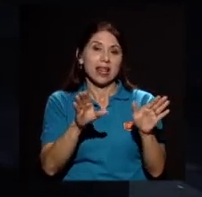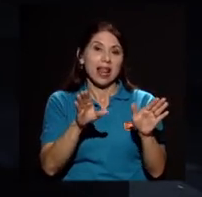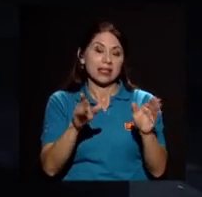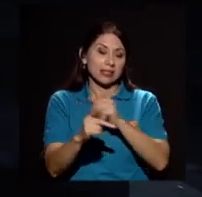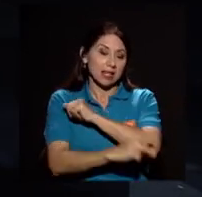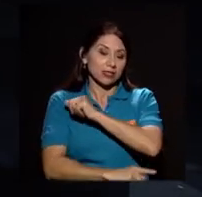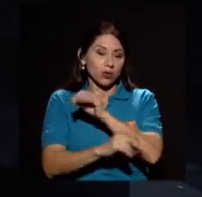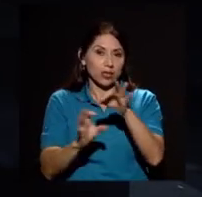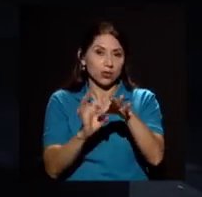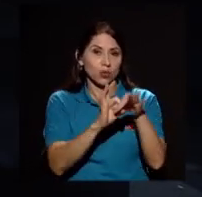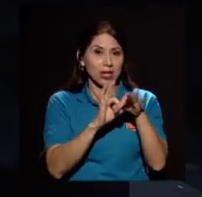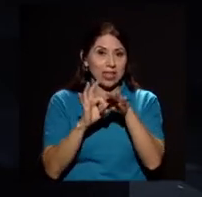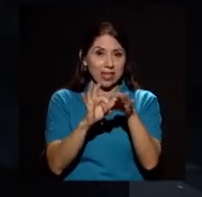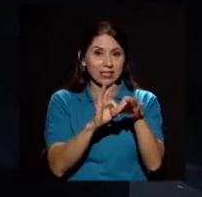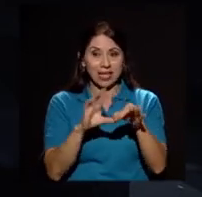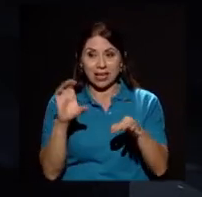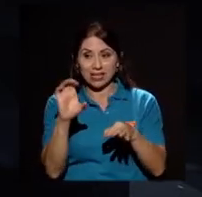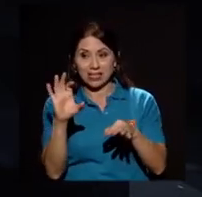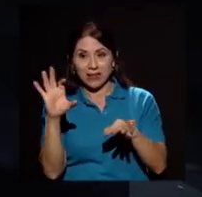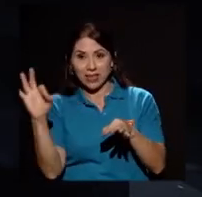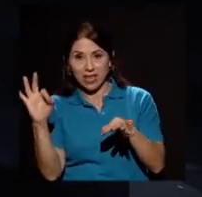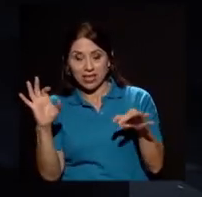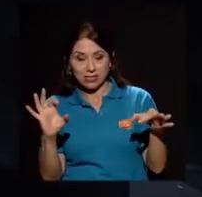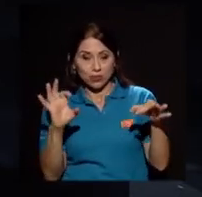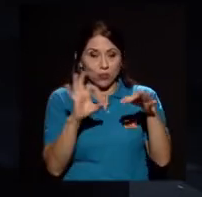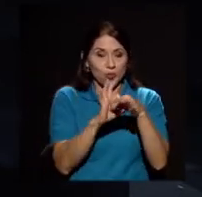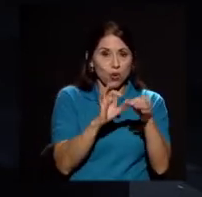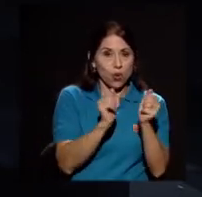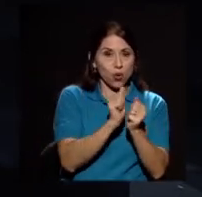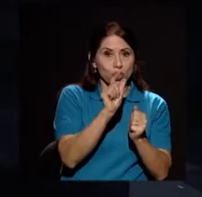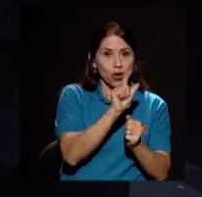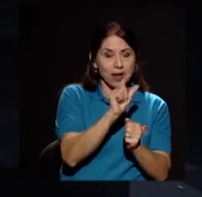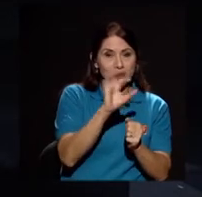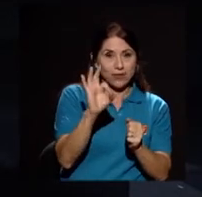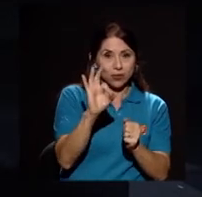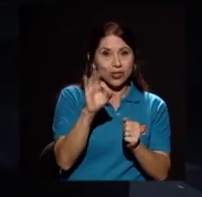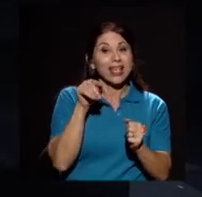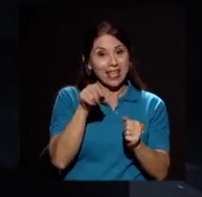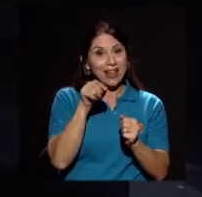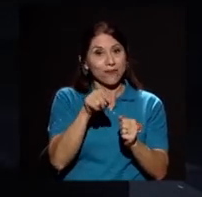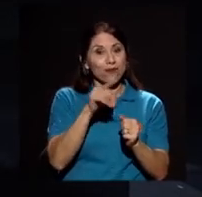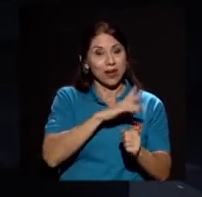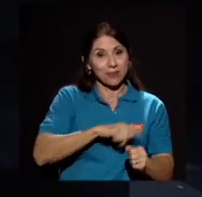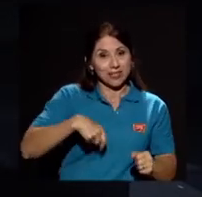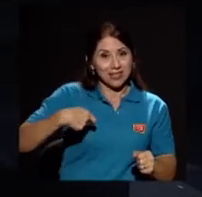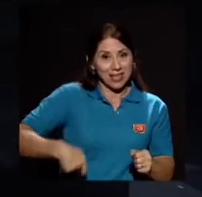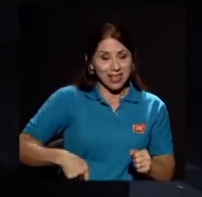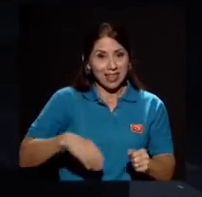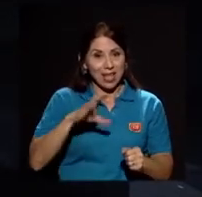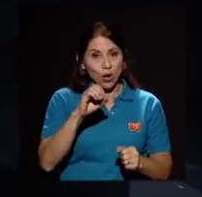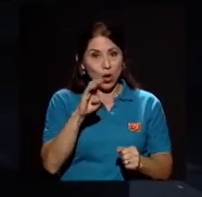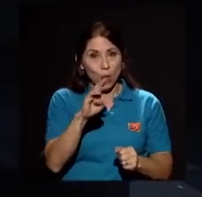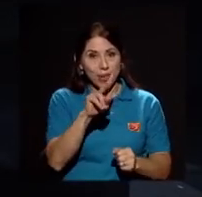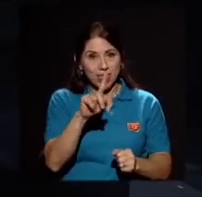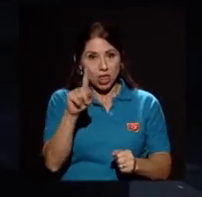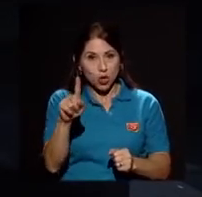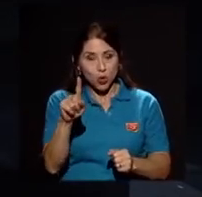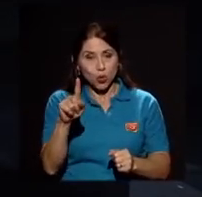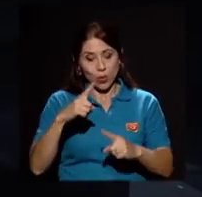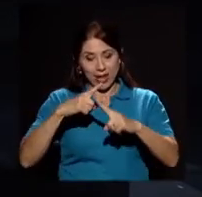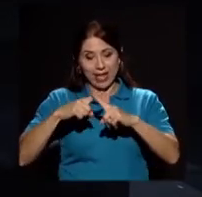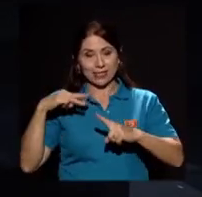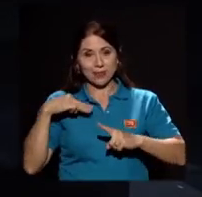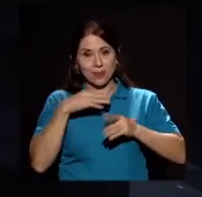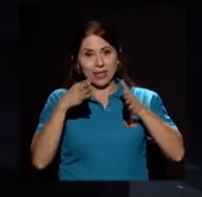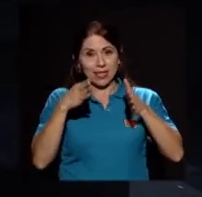cristiana figueres de los factores que fue el presidente de la cual 21 el ex ministro ministro de